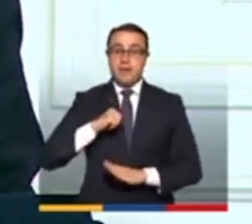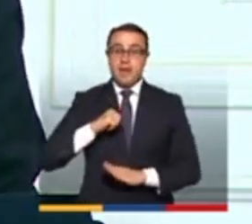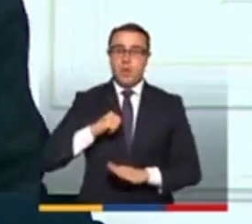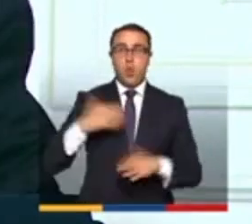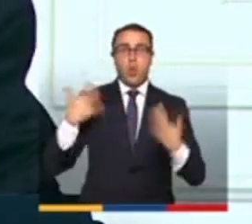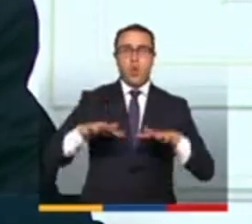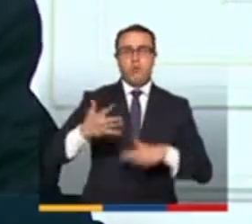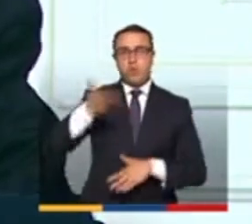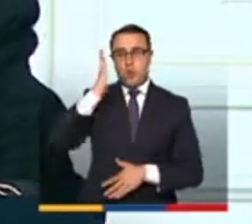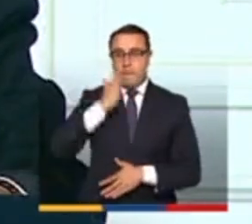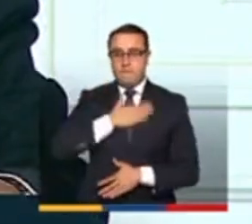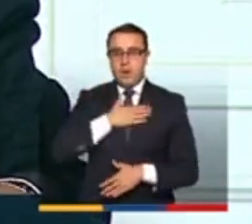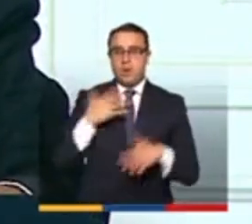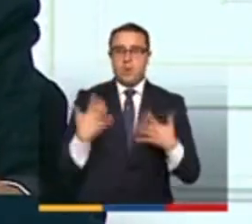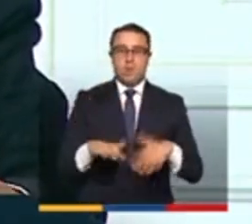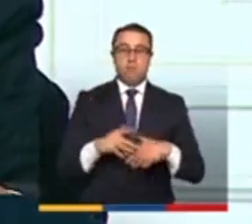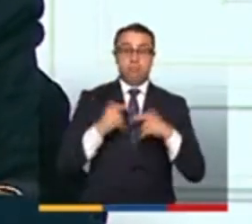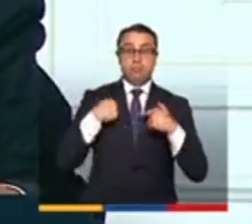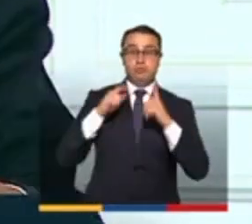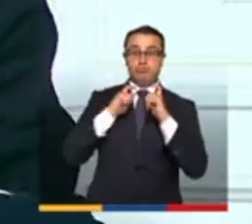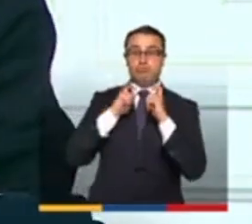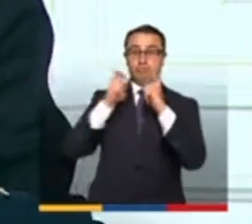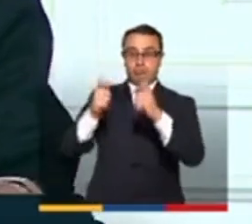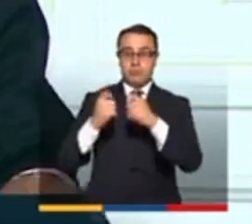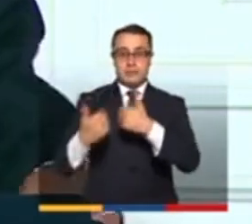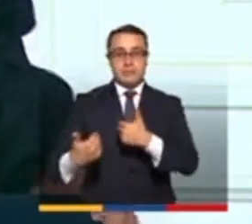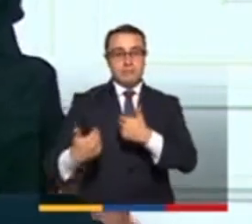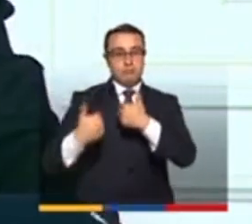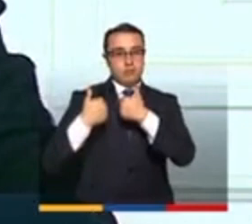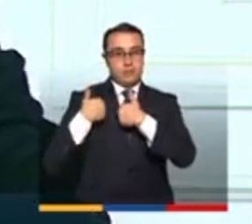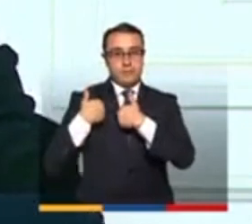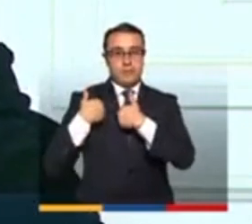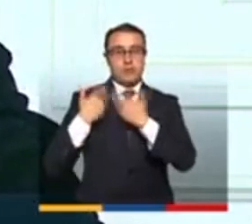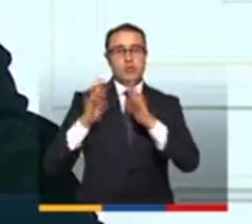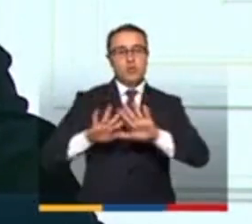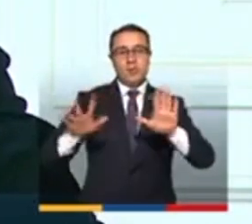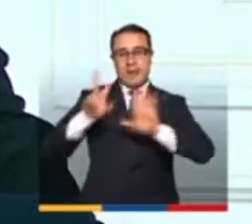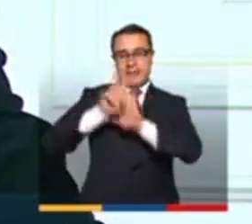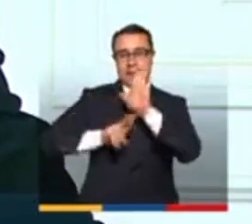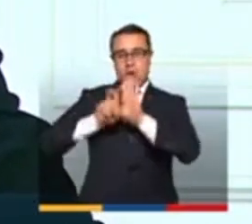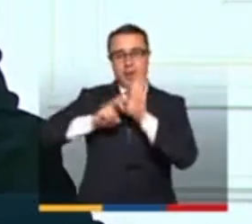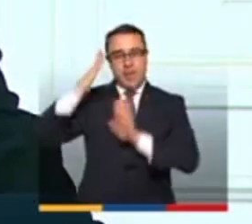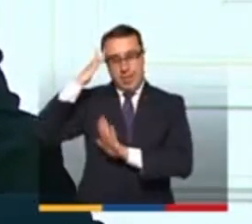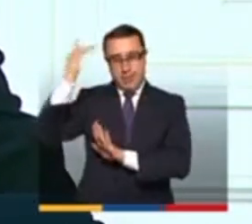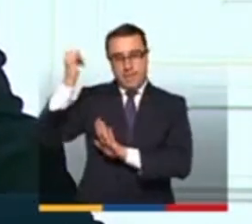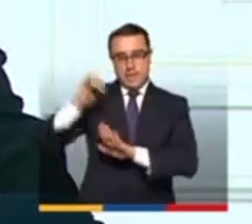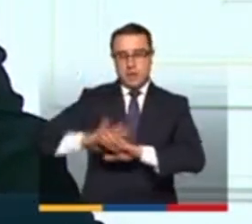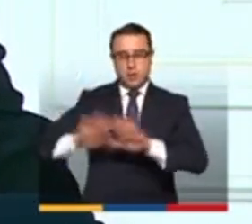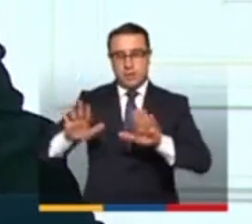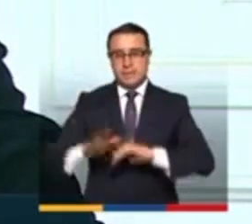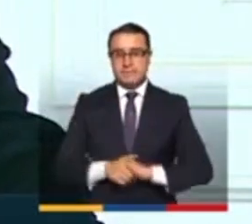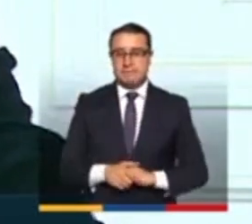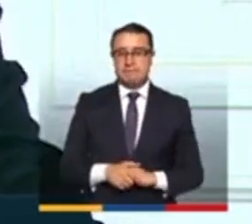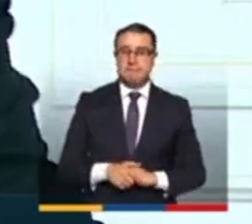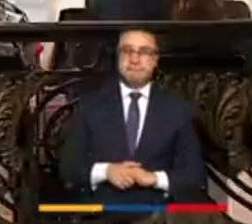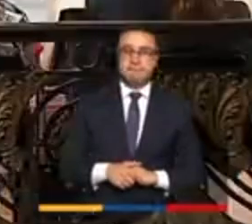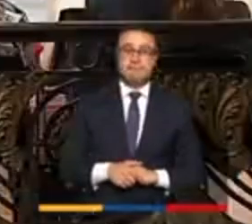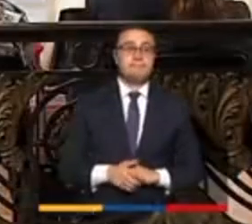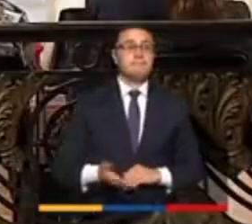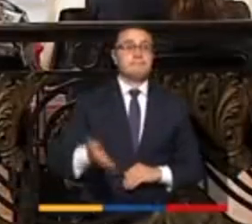No, le voy a poner una tarea, pero solo de tipo teórico y académico. Que una vez le puse a